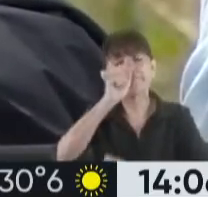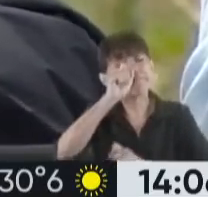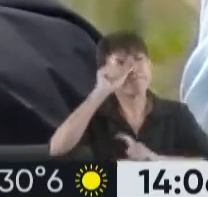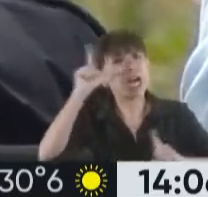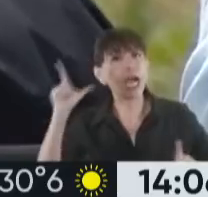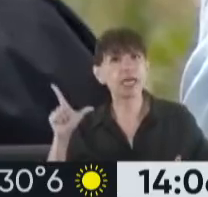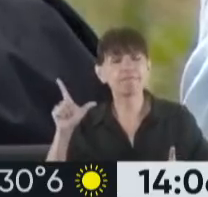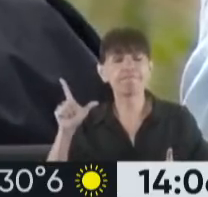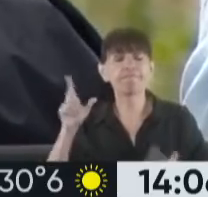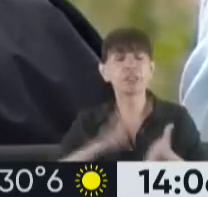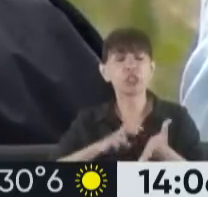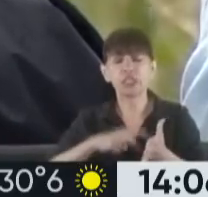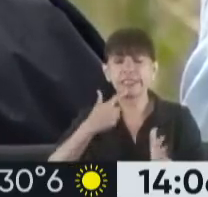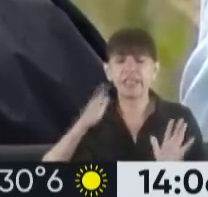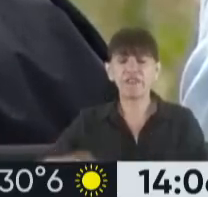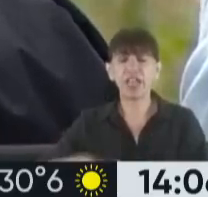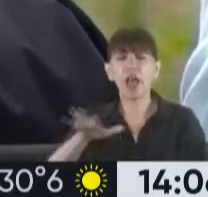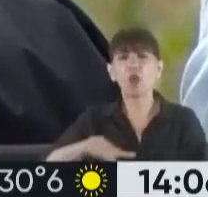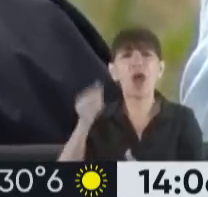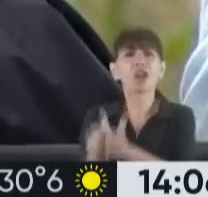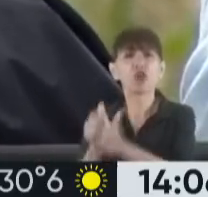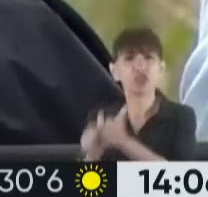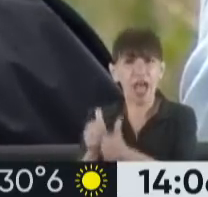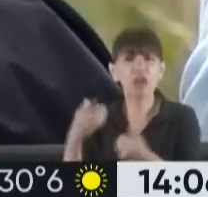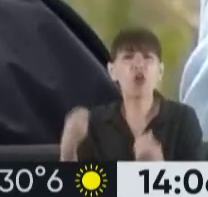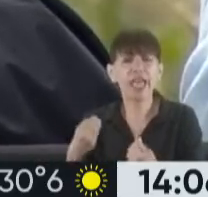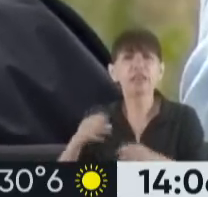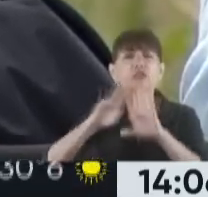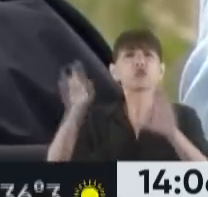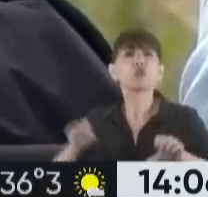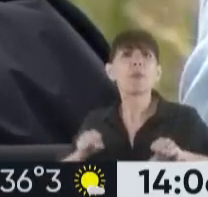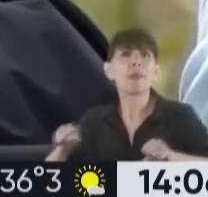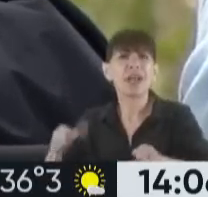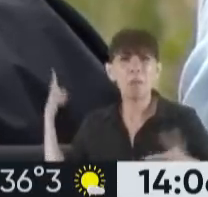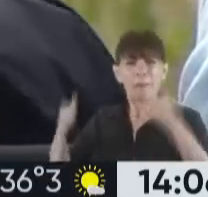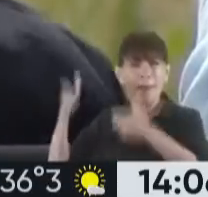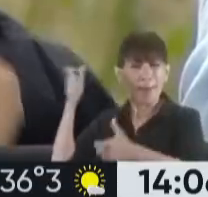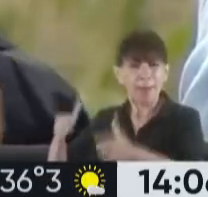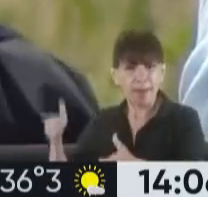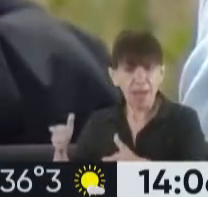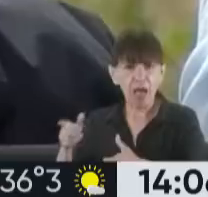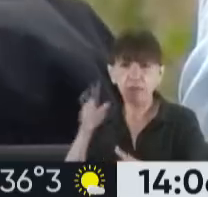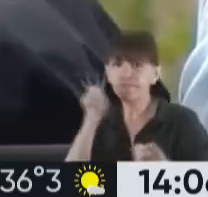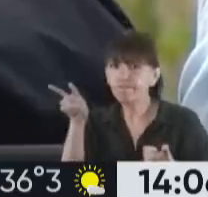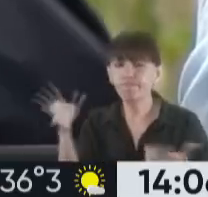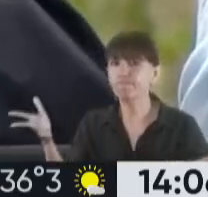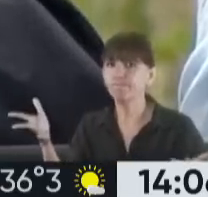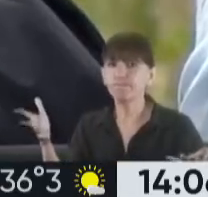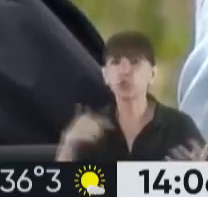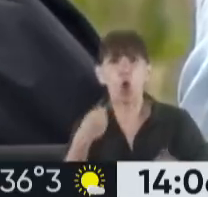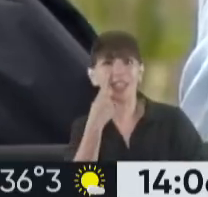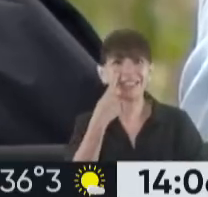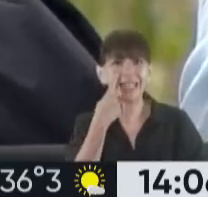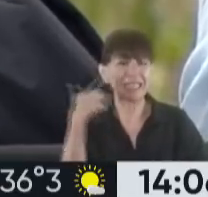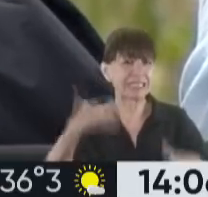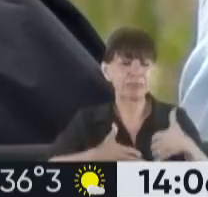con una noticia fea en Rosario, donde habían baleado un supermercado. Me comuniqué enseguida con el intendente, hablé enseguida